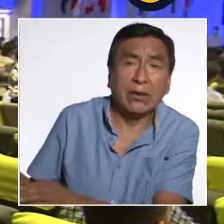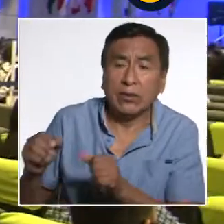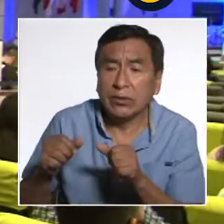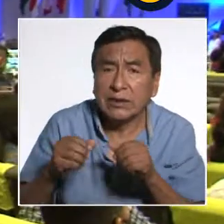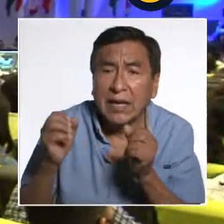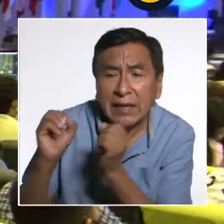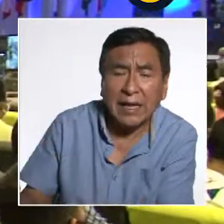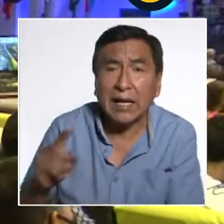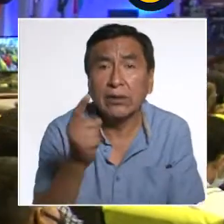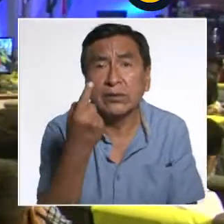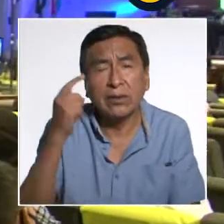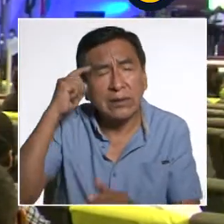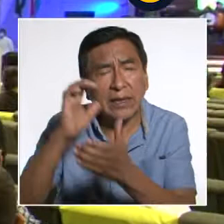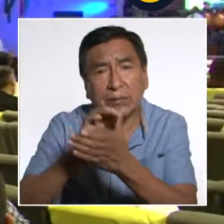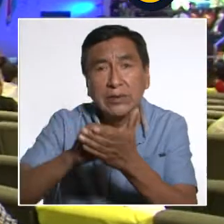no está con nosotros.